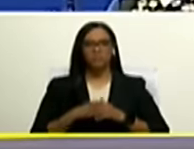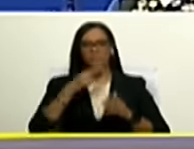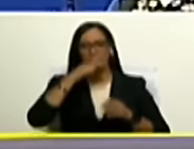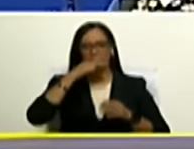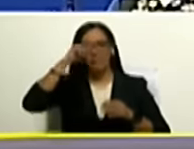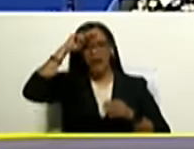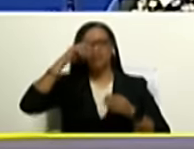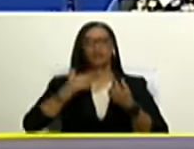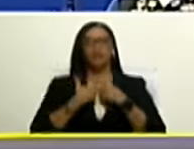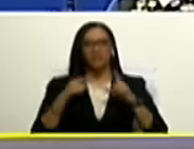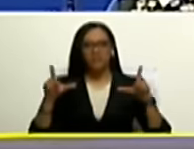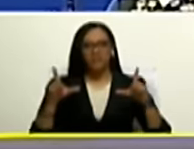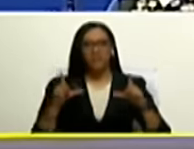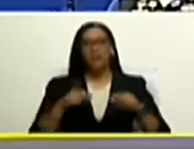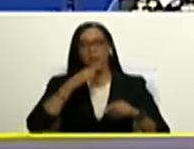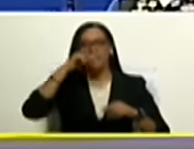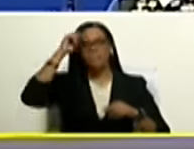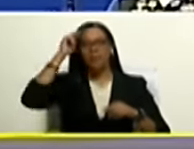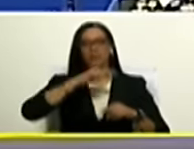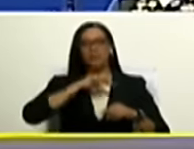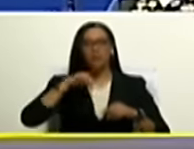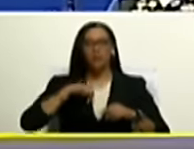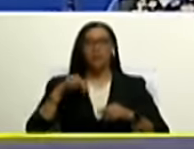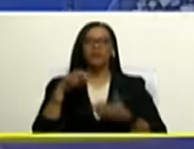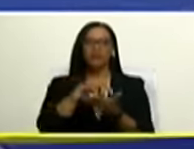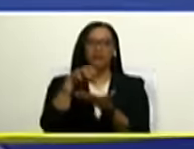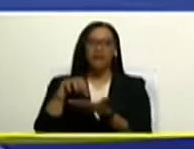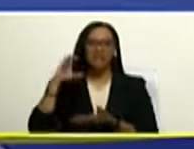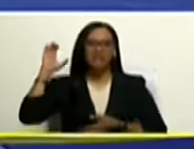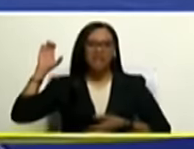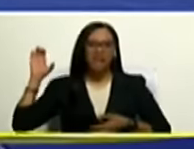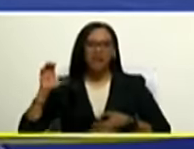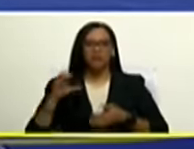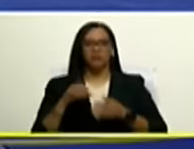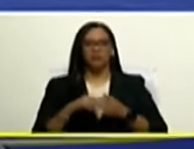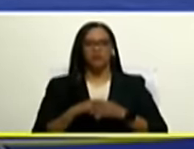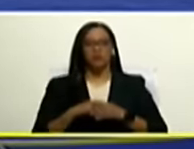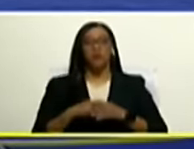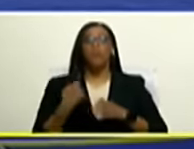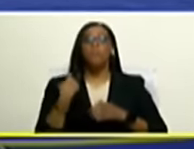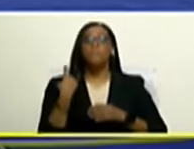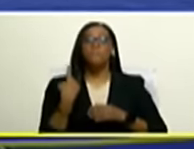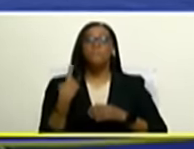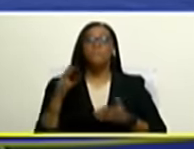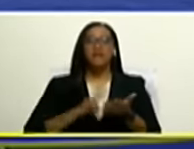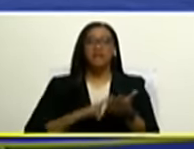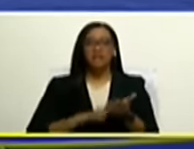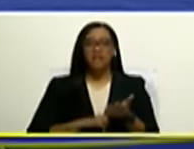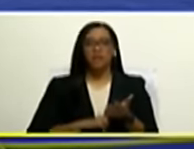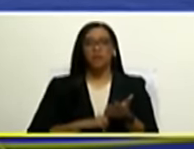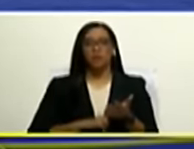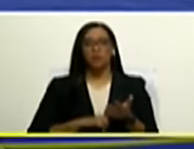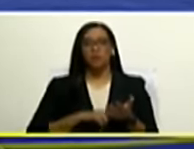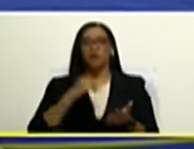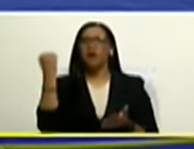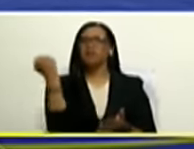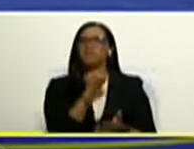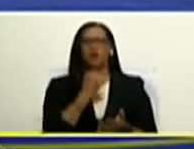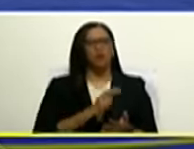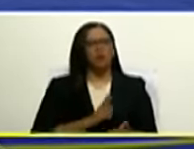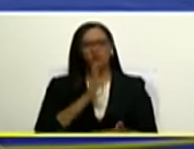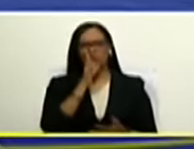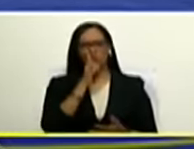de la libertad, padre de nuestra república. Un verdadero parricidio